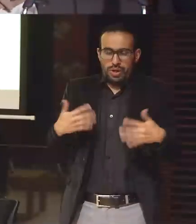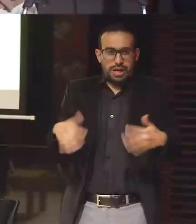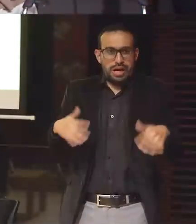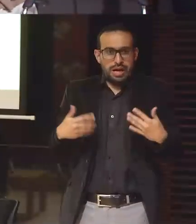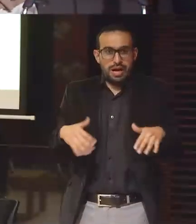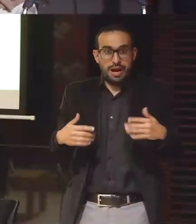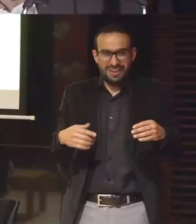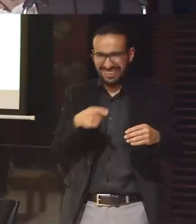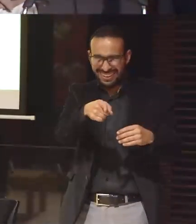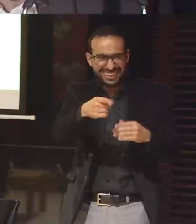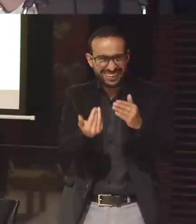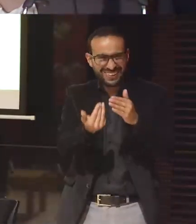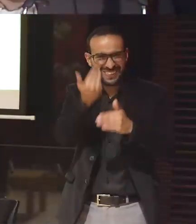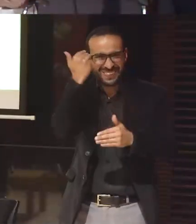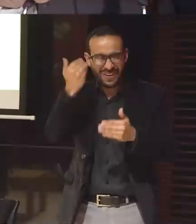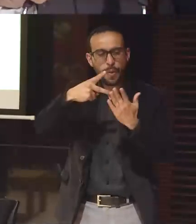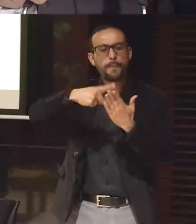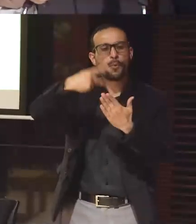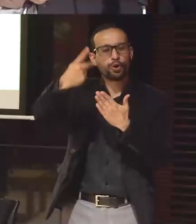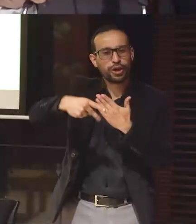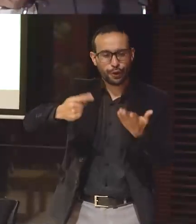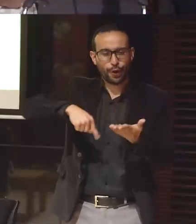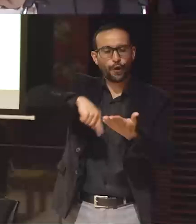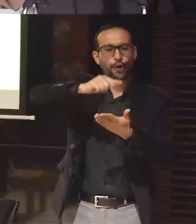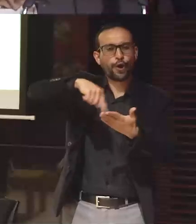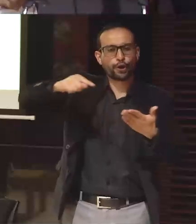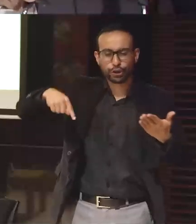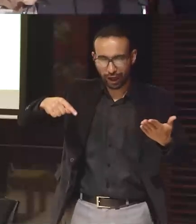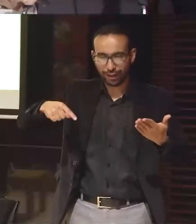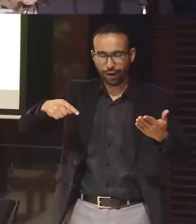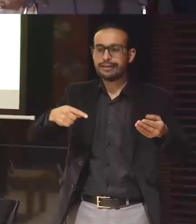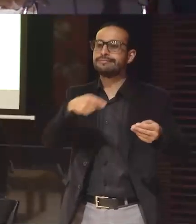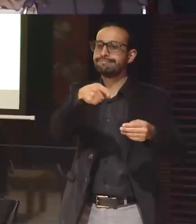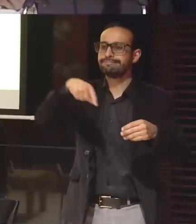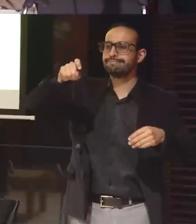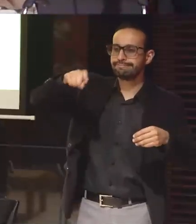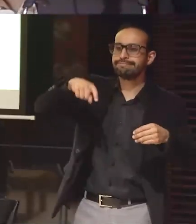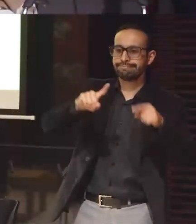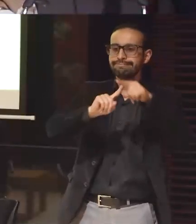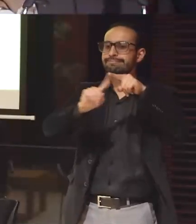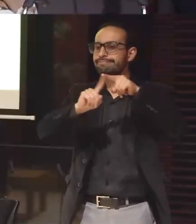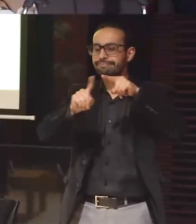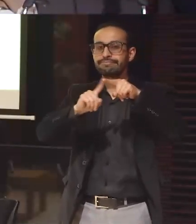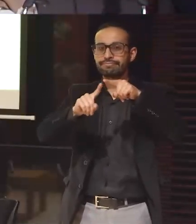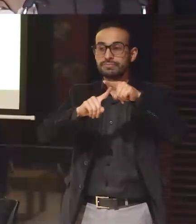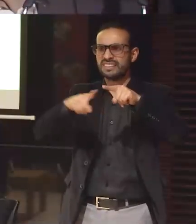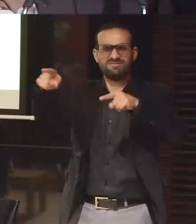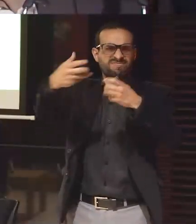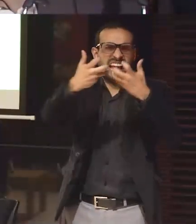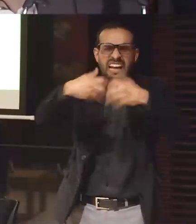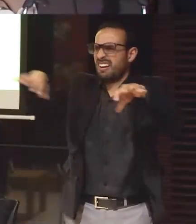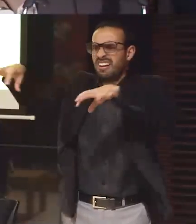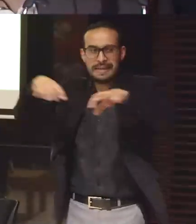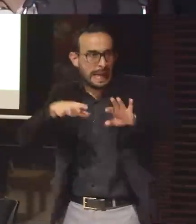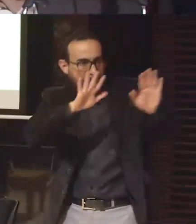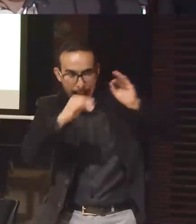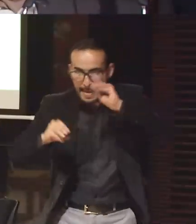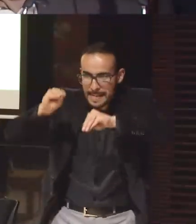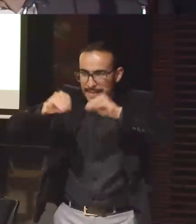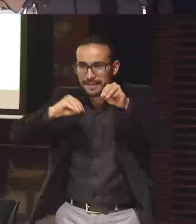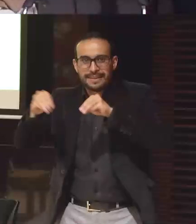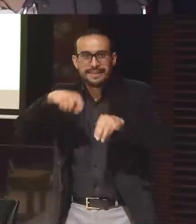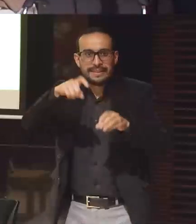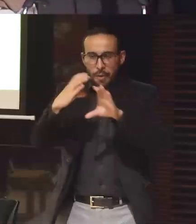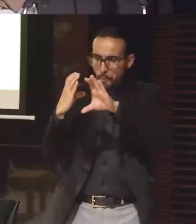una licitación, le decimos al sector privado, muéstreme a ver qué me va a ofrecer, y compitan entre ustedes y hagan el mejor bus que existe. Eso ocurre en cada generación